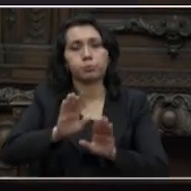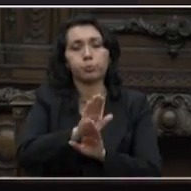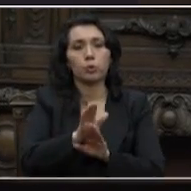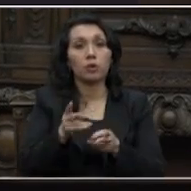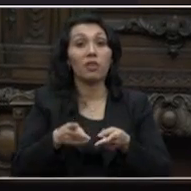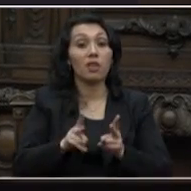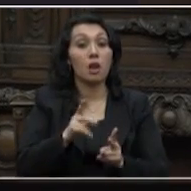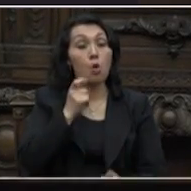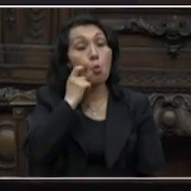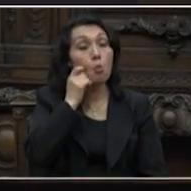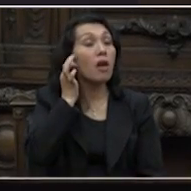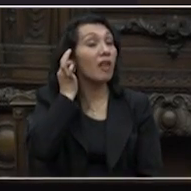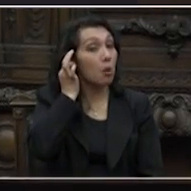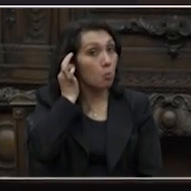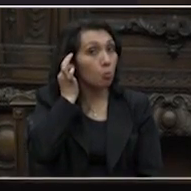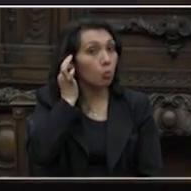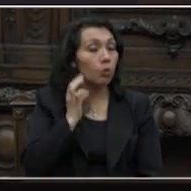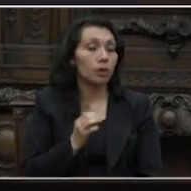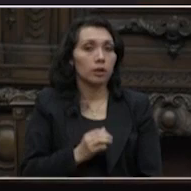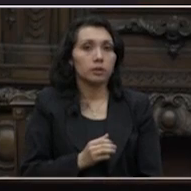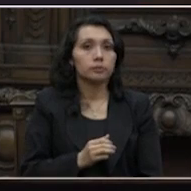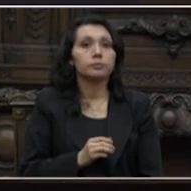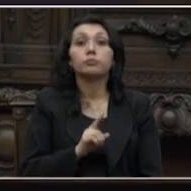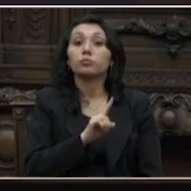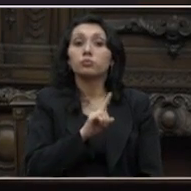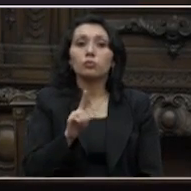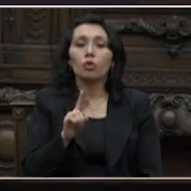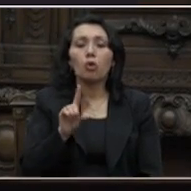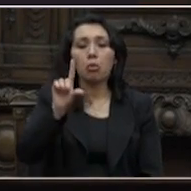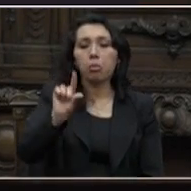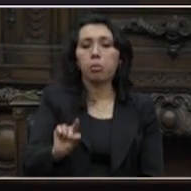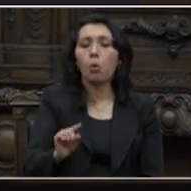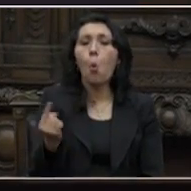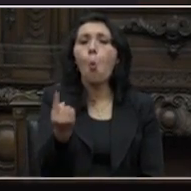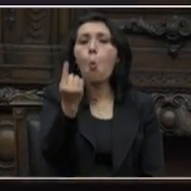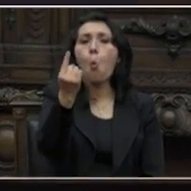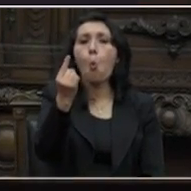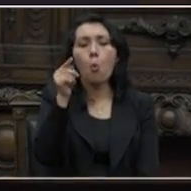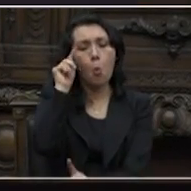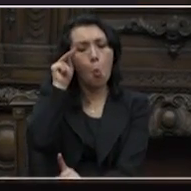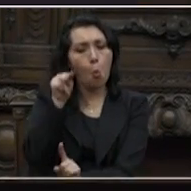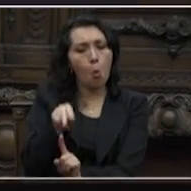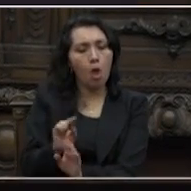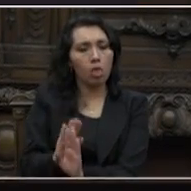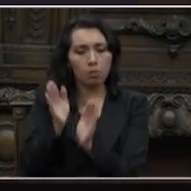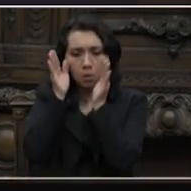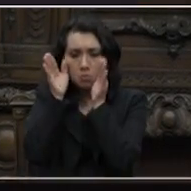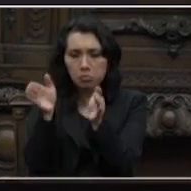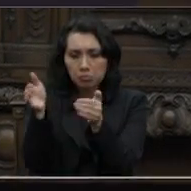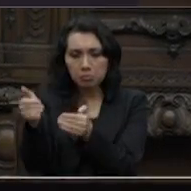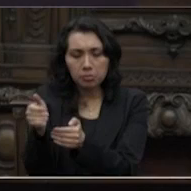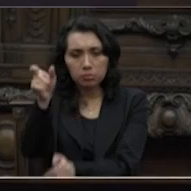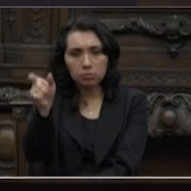de los derechos humanos de las mujeres, no reduciéndolo a una sola dimensión de su